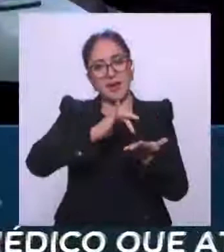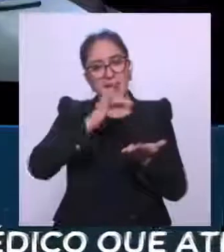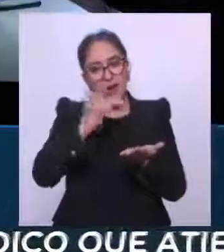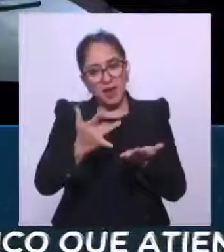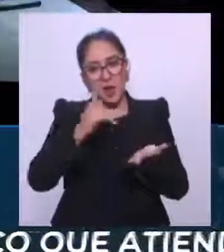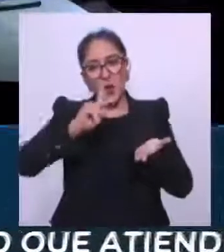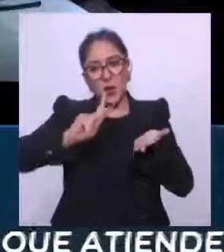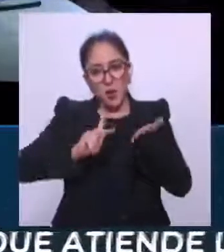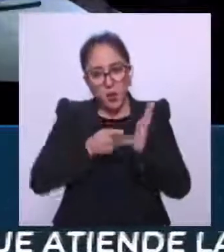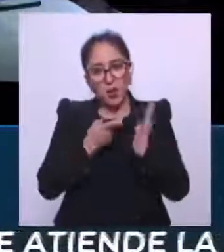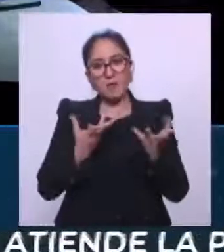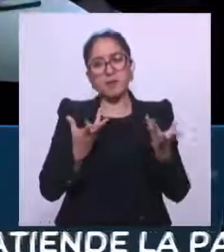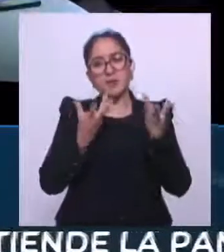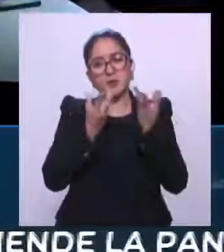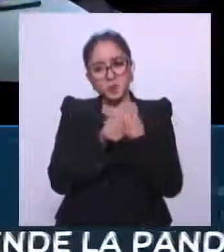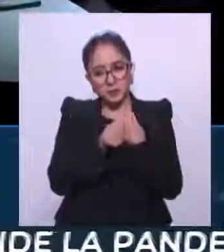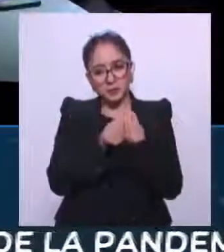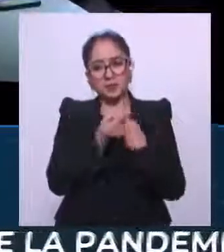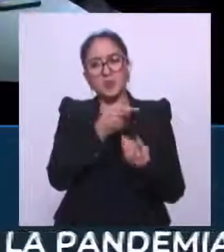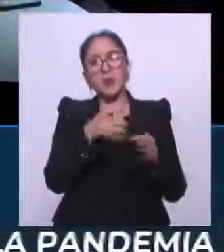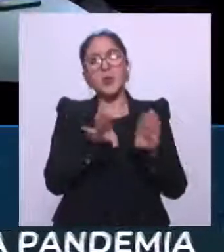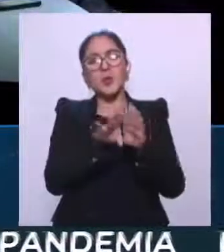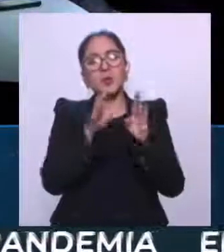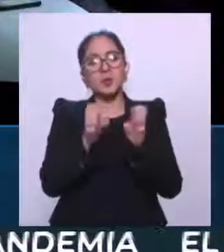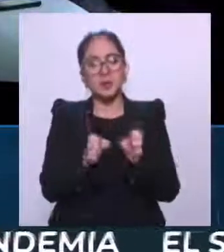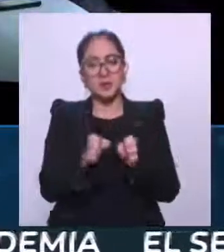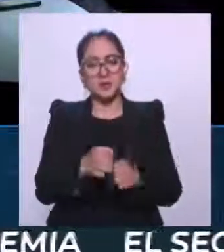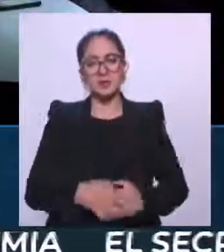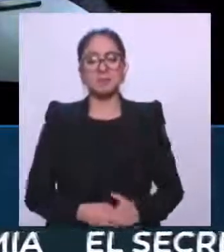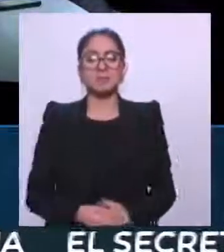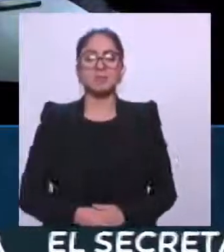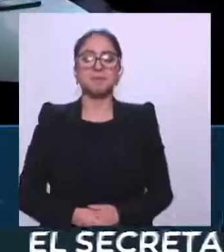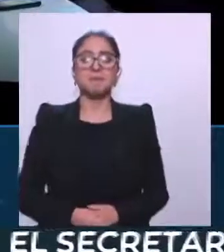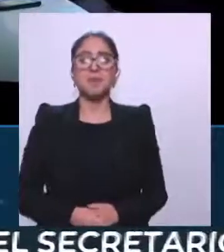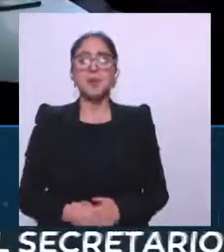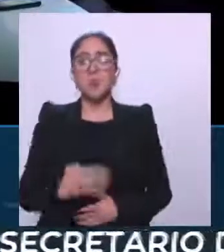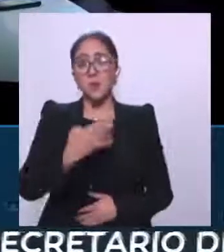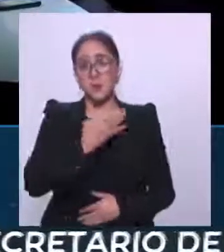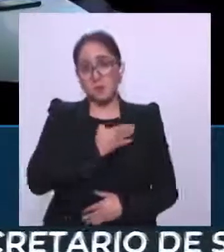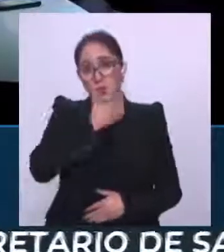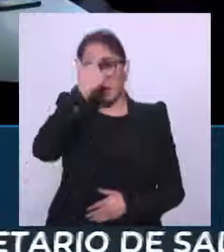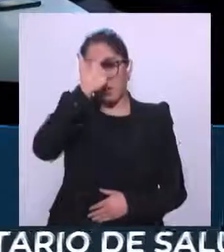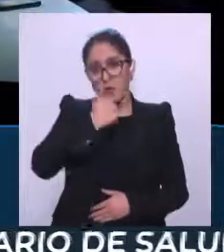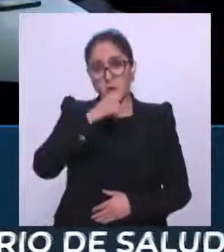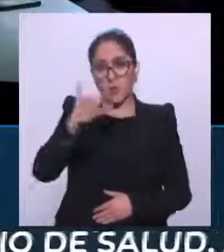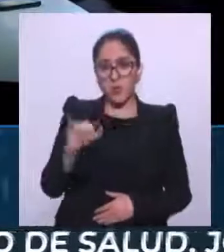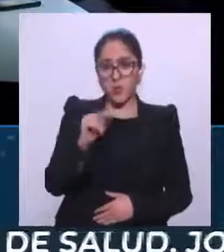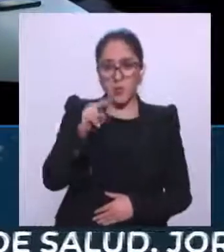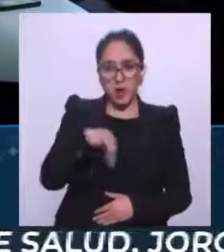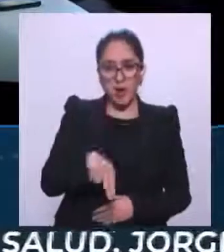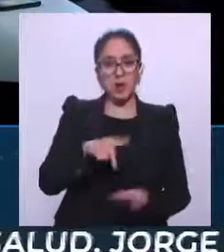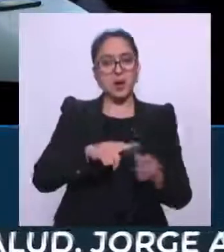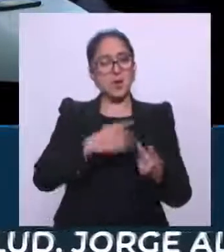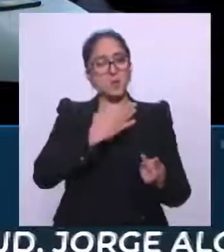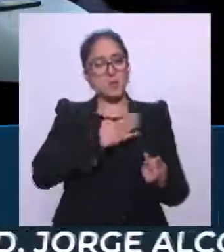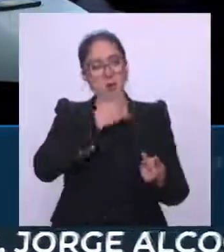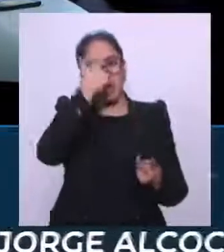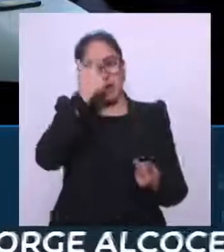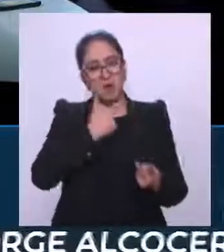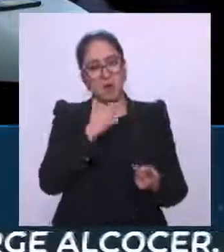por acompañarnos. ¿Cómo está, ingeniero? Buenas noches, Juan. Buenas noches, Azul. Pues saludos. Hola, acá desde Querétaro,